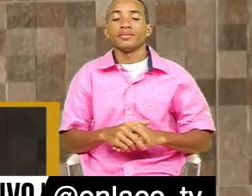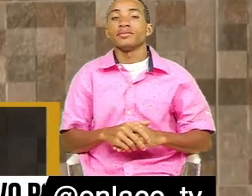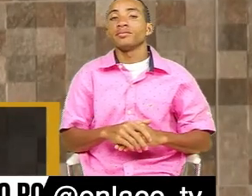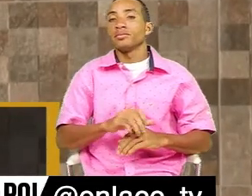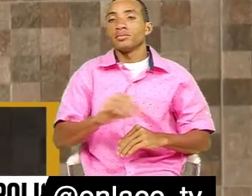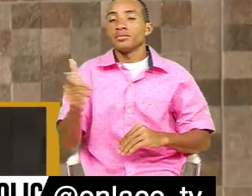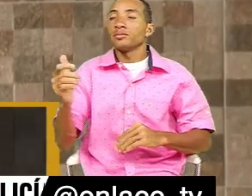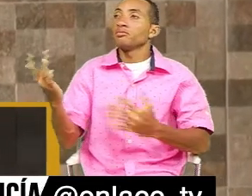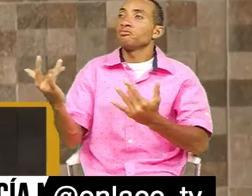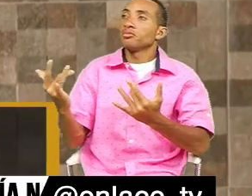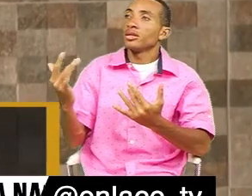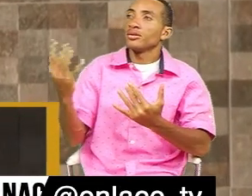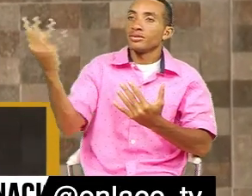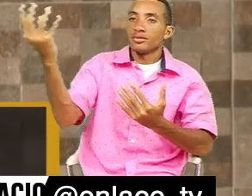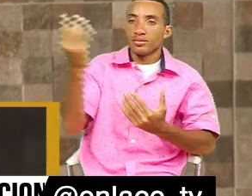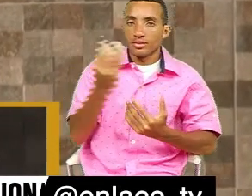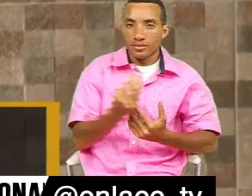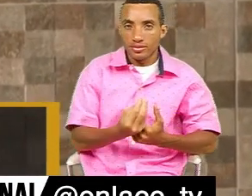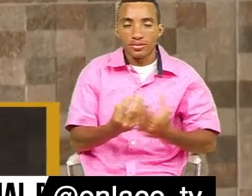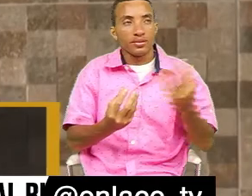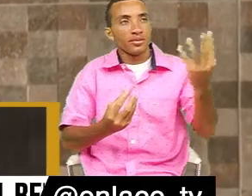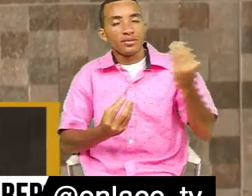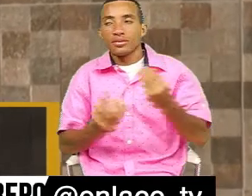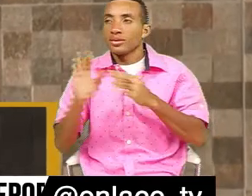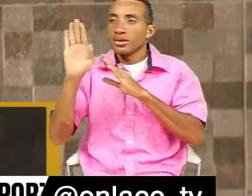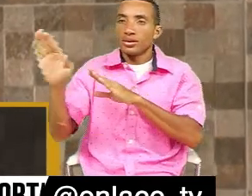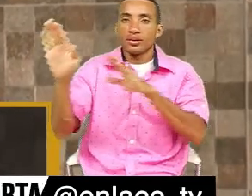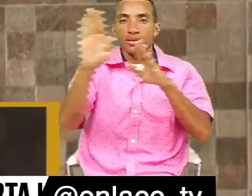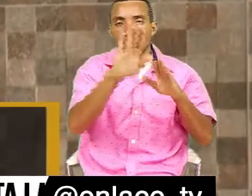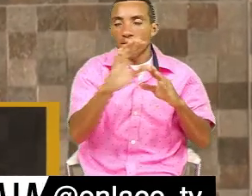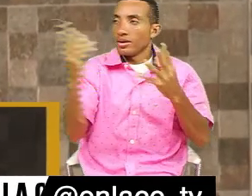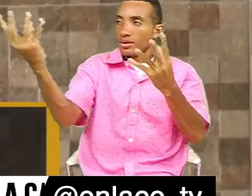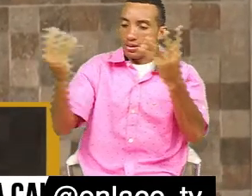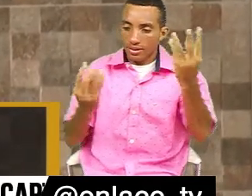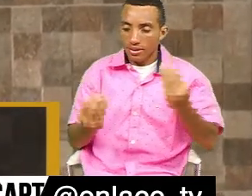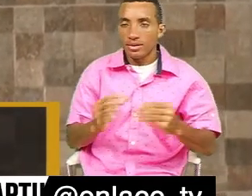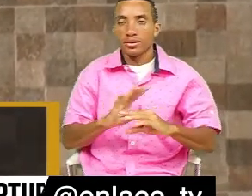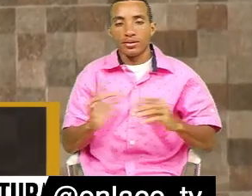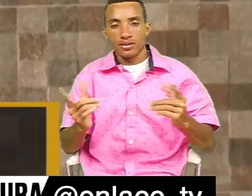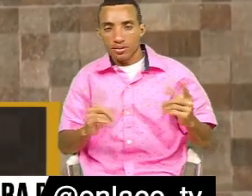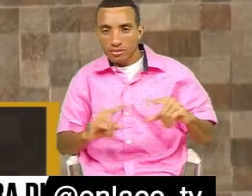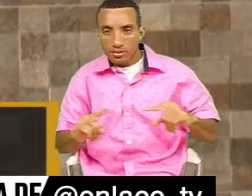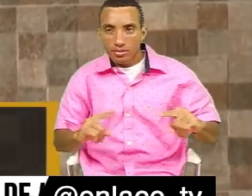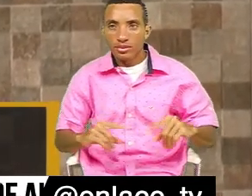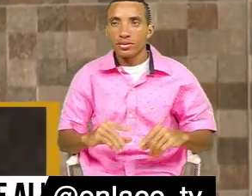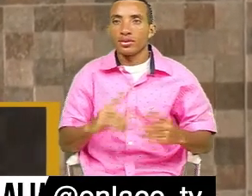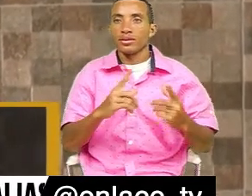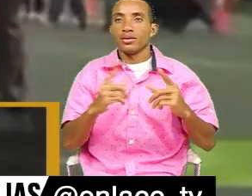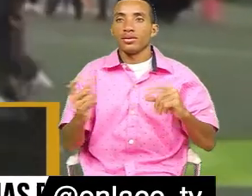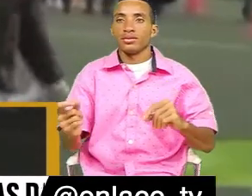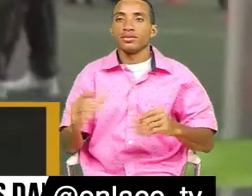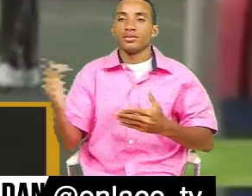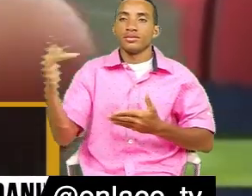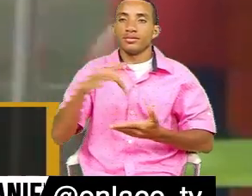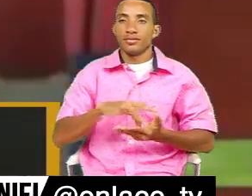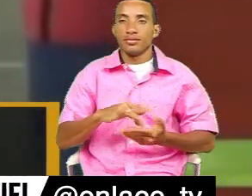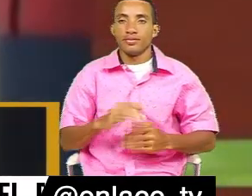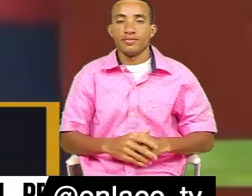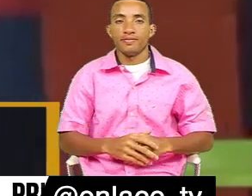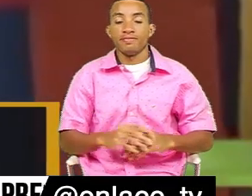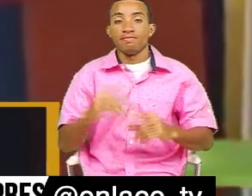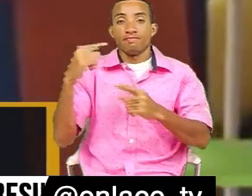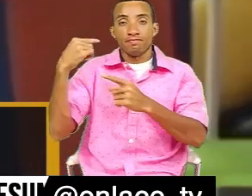delegaciones, terminando de cuadrar los últimos detalles, pero sí, prácticamente ya estamos listos para recibir a todas las delegaciones. Diferentes